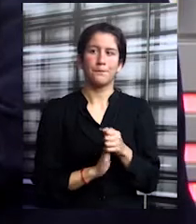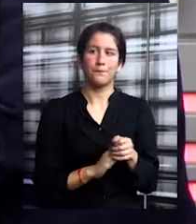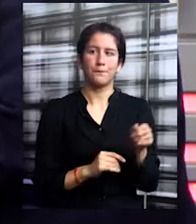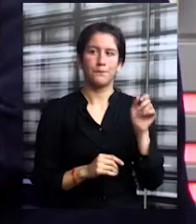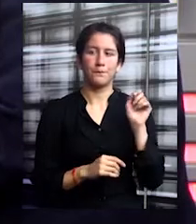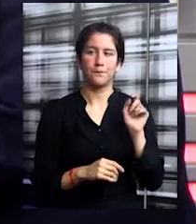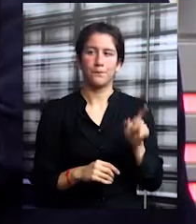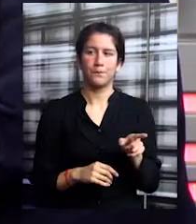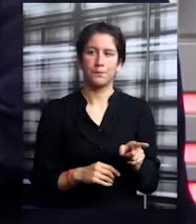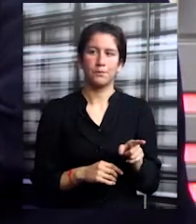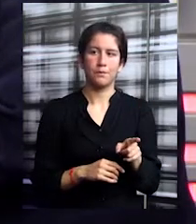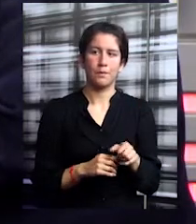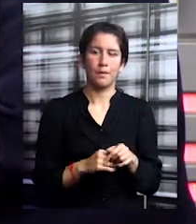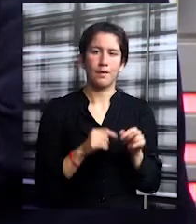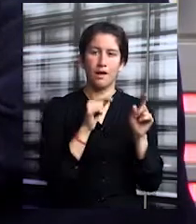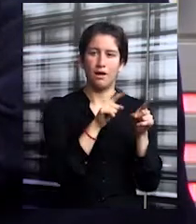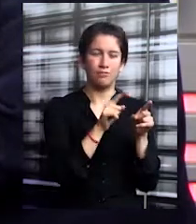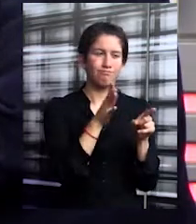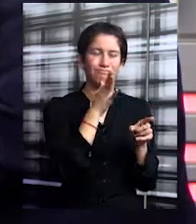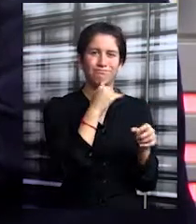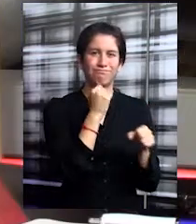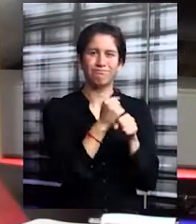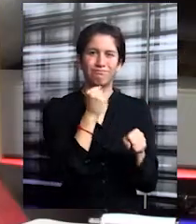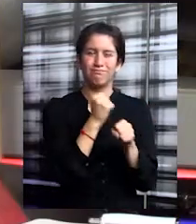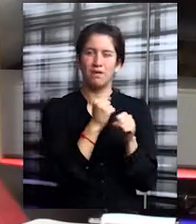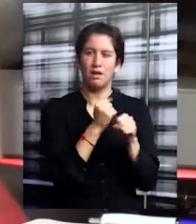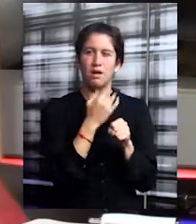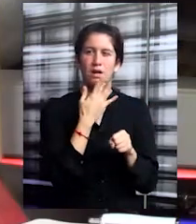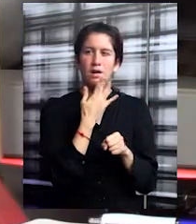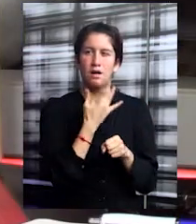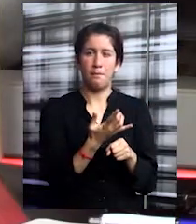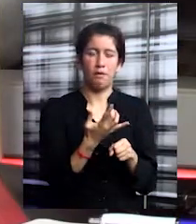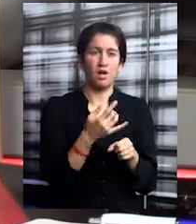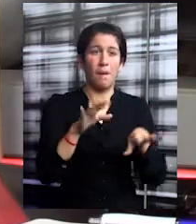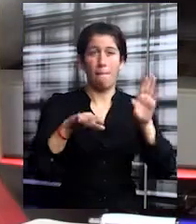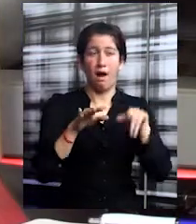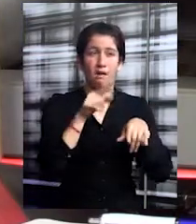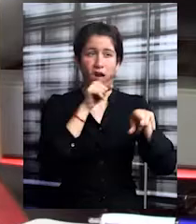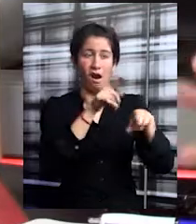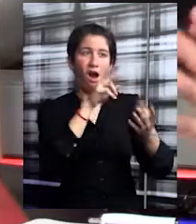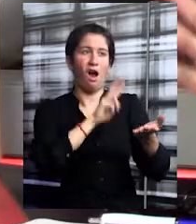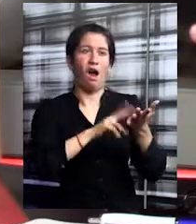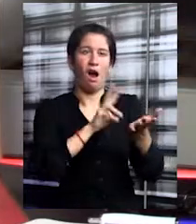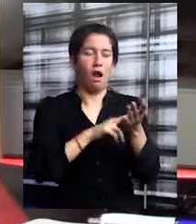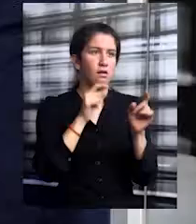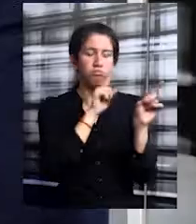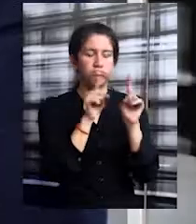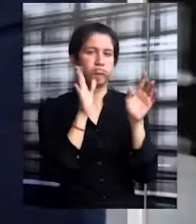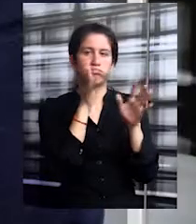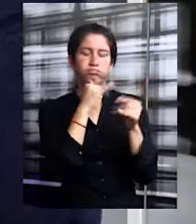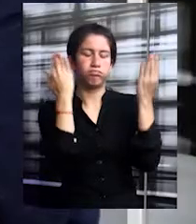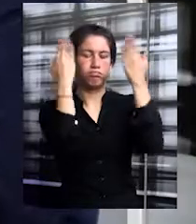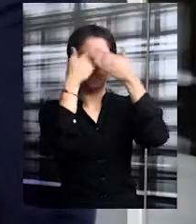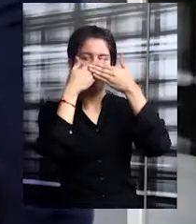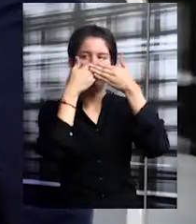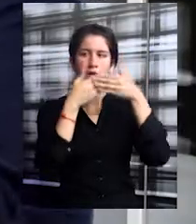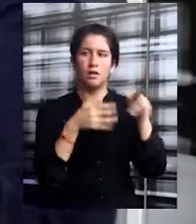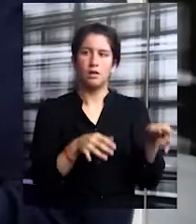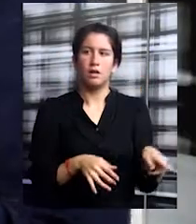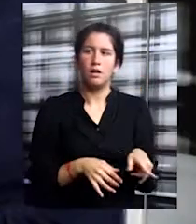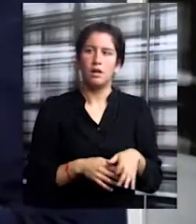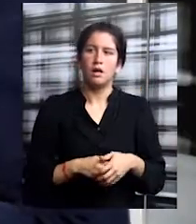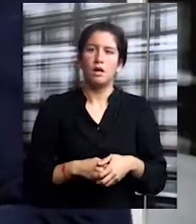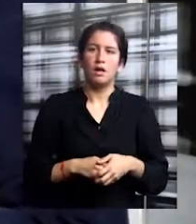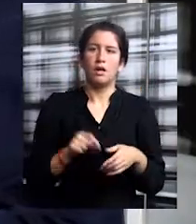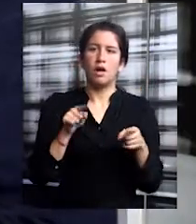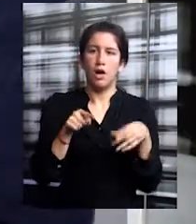están muertos, por lo tanto perdieron todo su capital de trabajo. Y pareciera que esa realidad no existiera. Porque otro fue como un velo que cayó